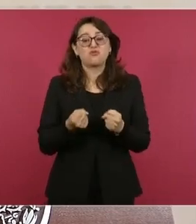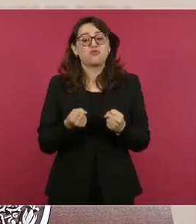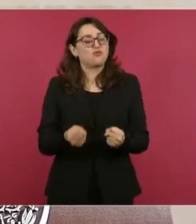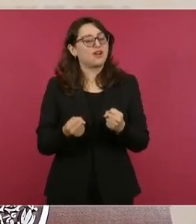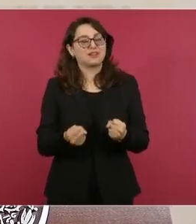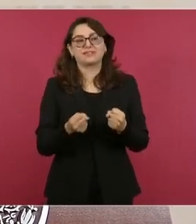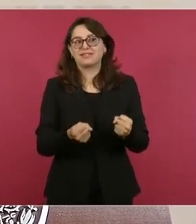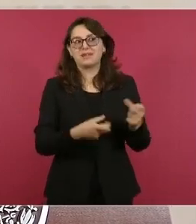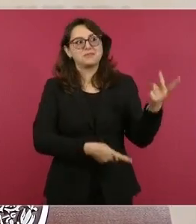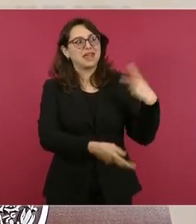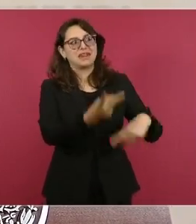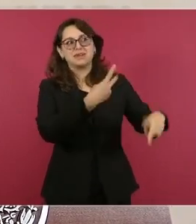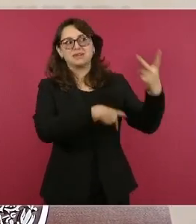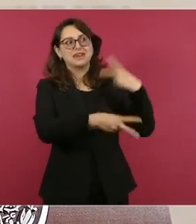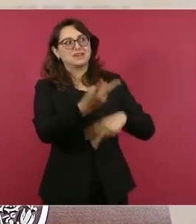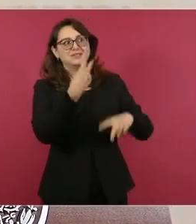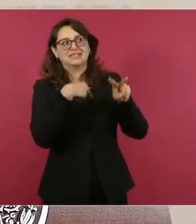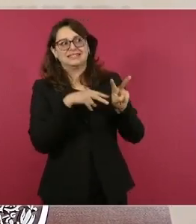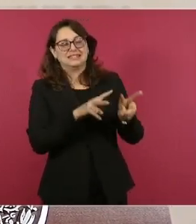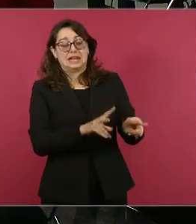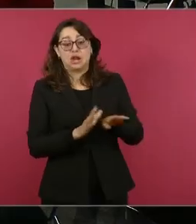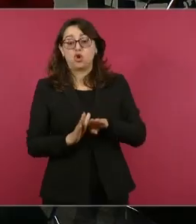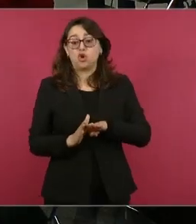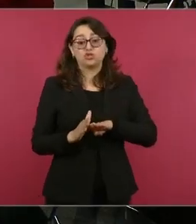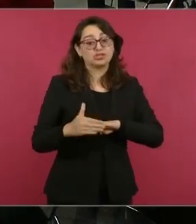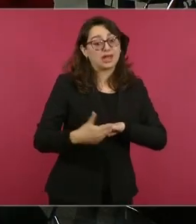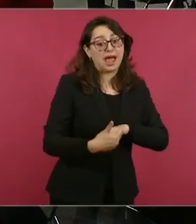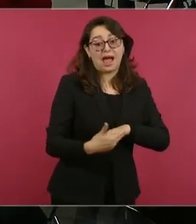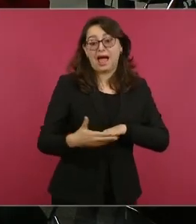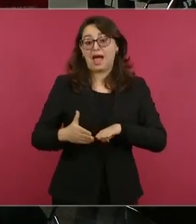directo a Los Cabos, ¿eh?